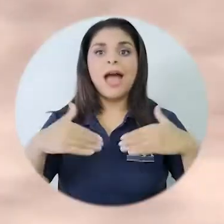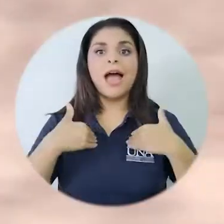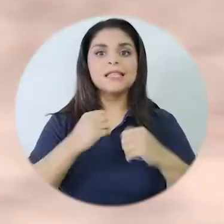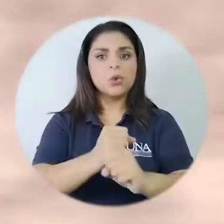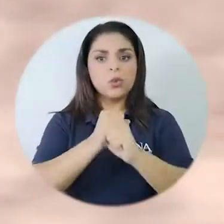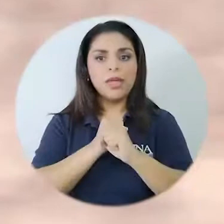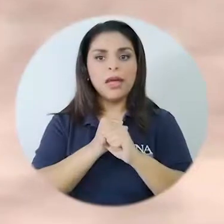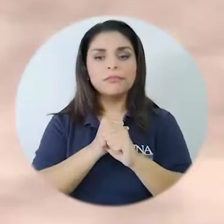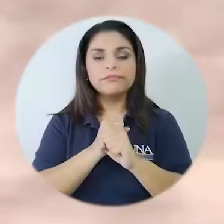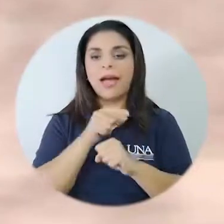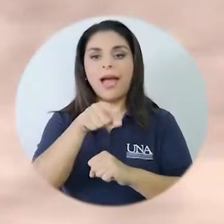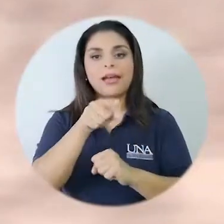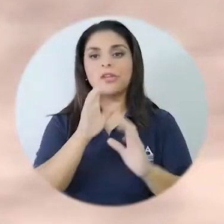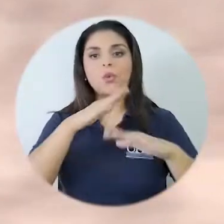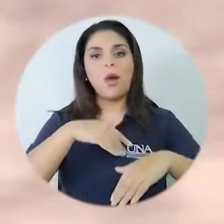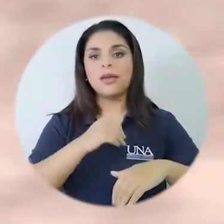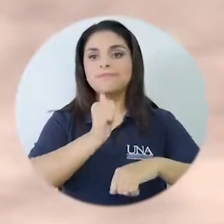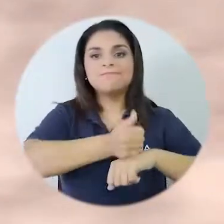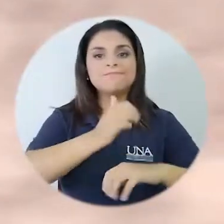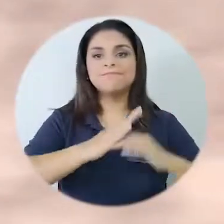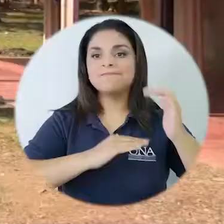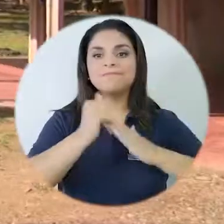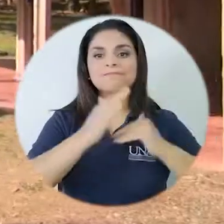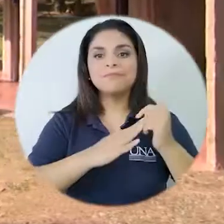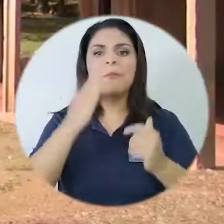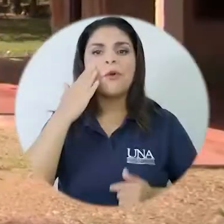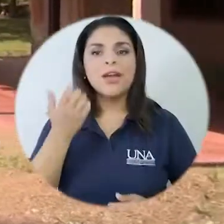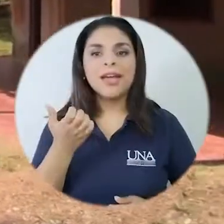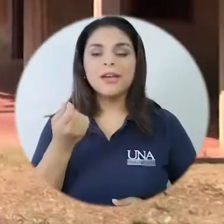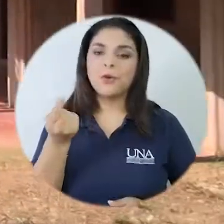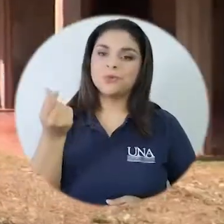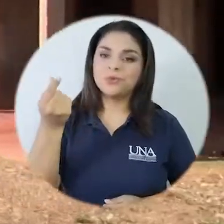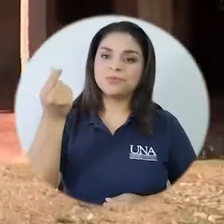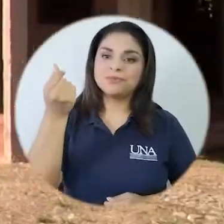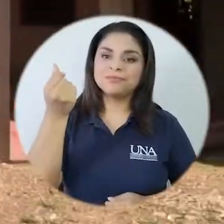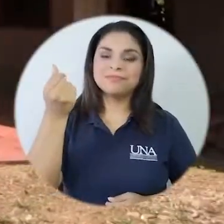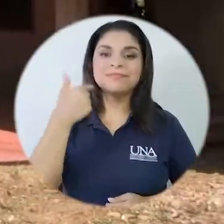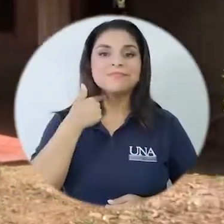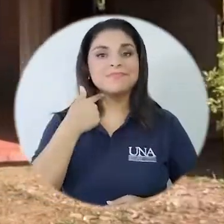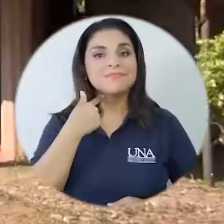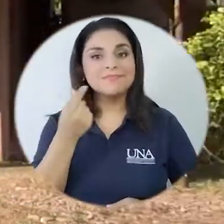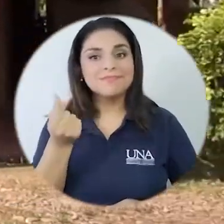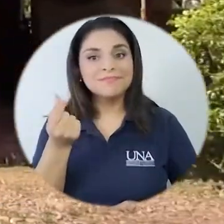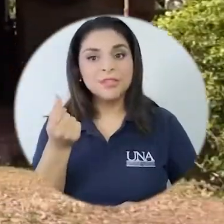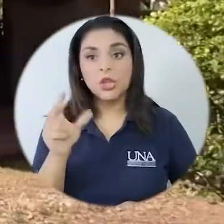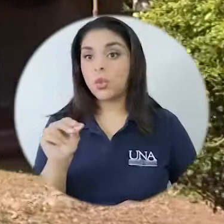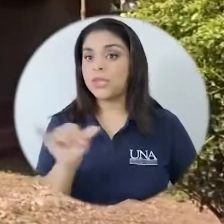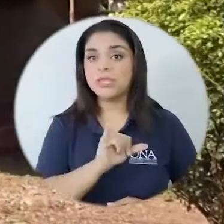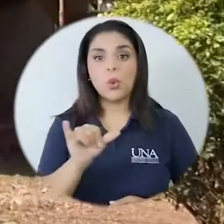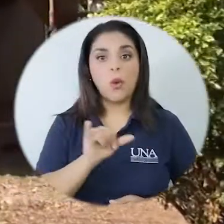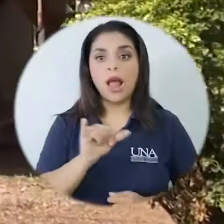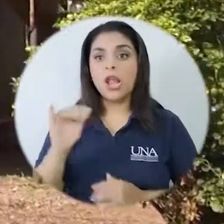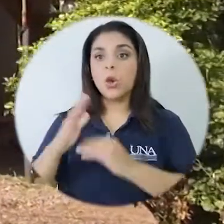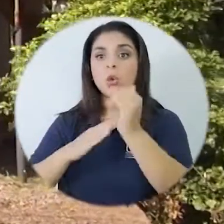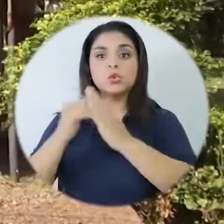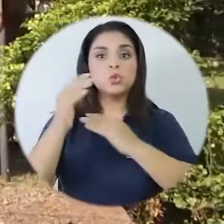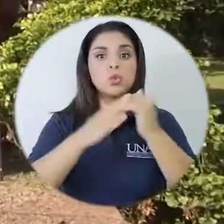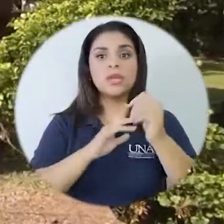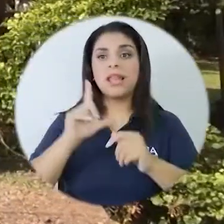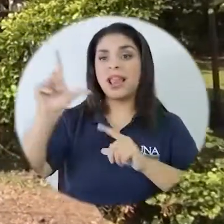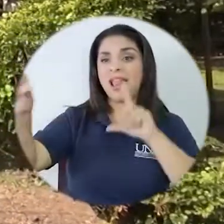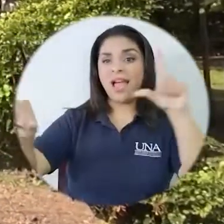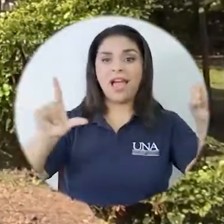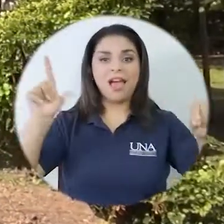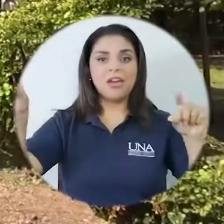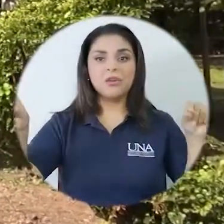construcción, es donde se está construyendo. Por el tema del costo. Exactamente, por el tema costo, porque no es lo mismo construir una zona